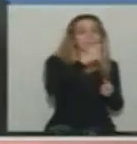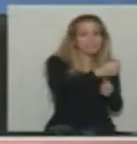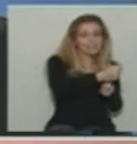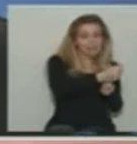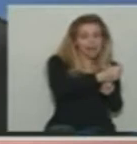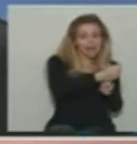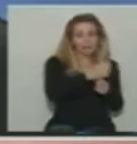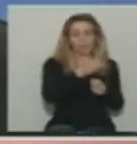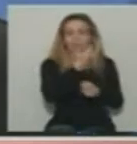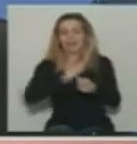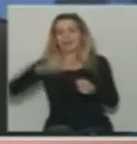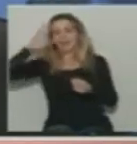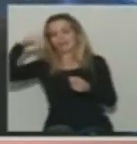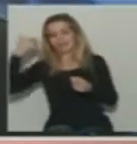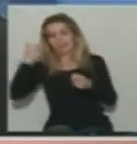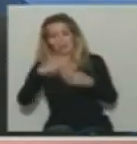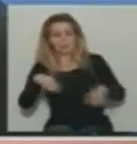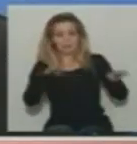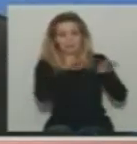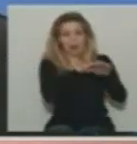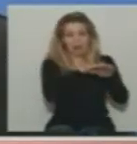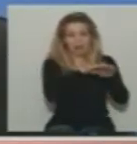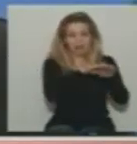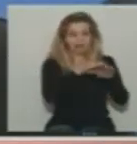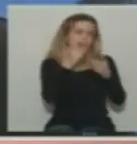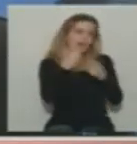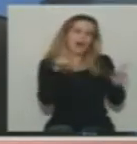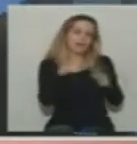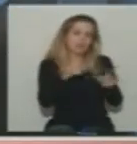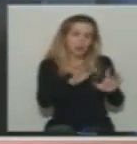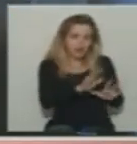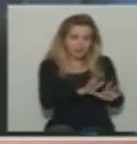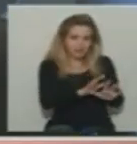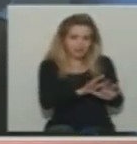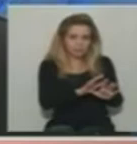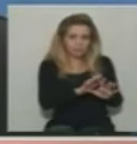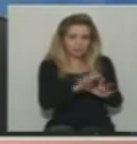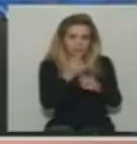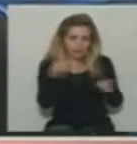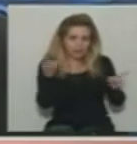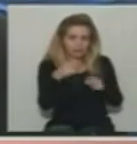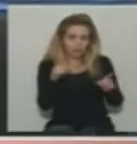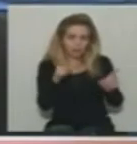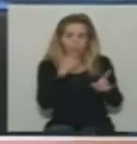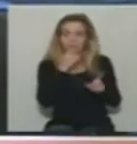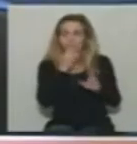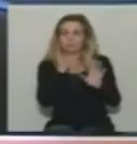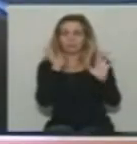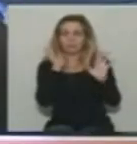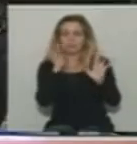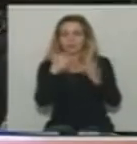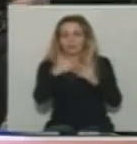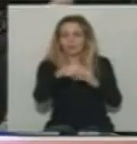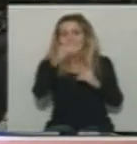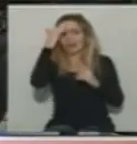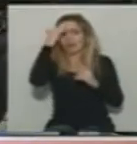hace falta mucho traducción, lo que está queriendo decir de Narváez... No, dije que suena. No, lo que está queriendo decir es que ante una eventual reforma a la Constitución, Massa le